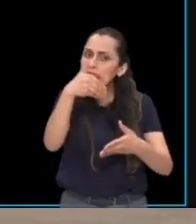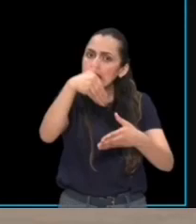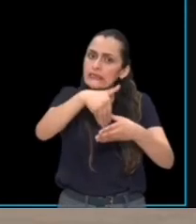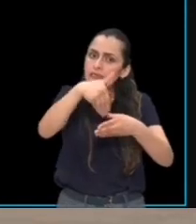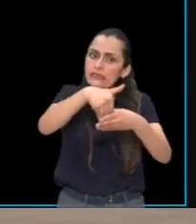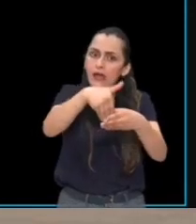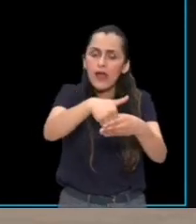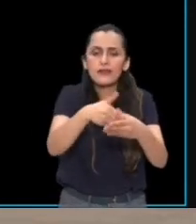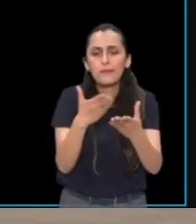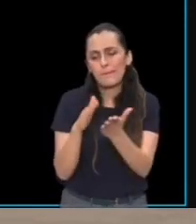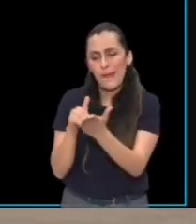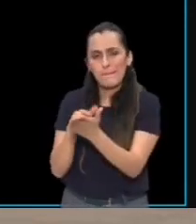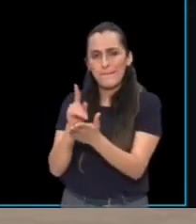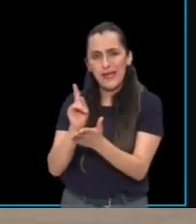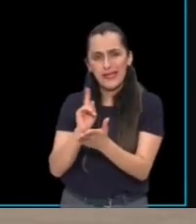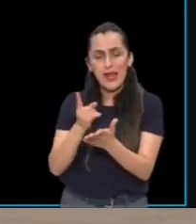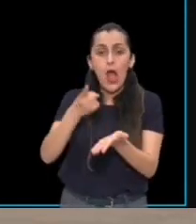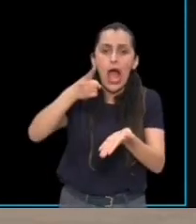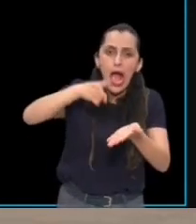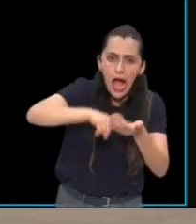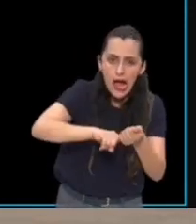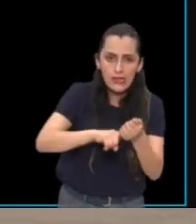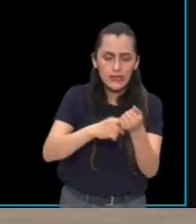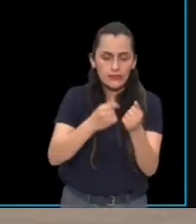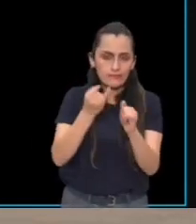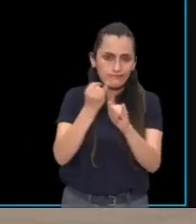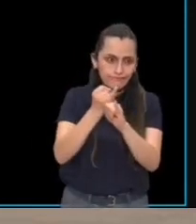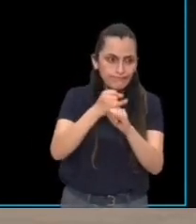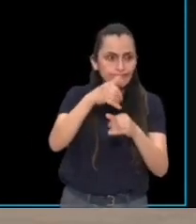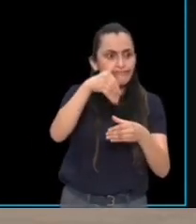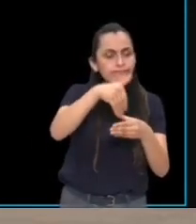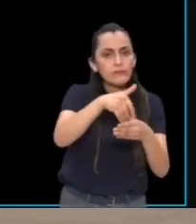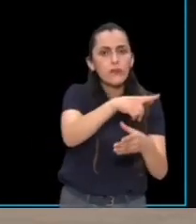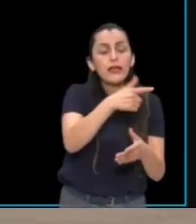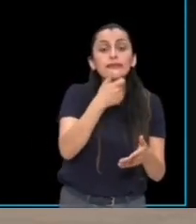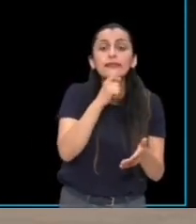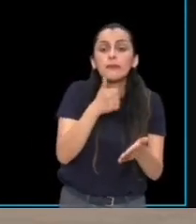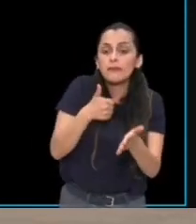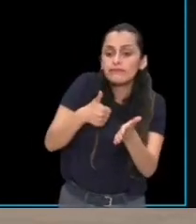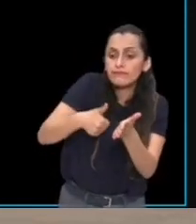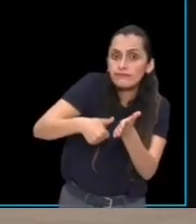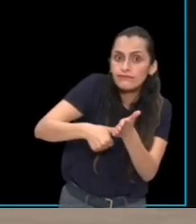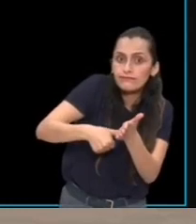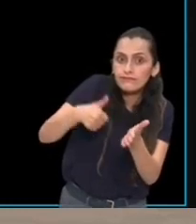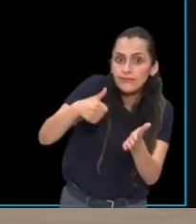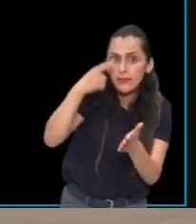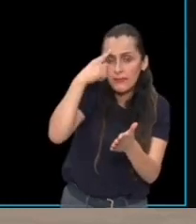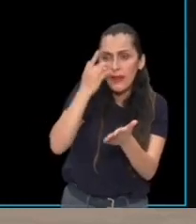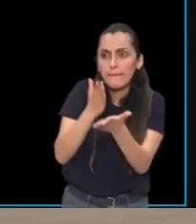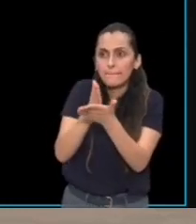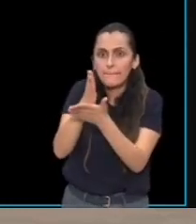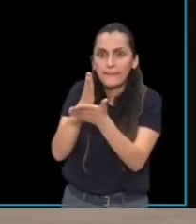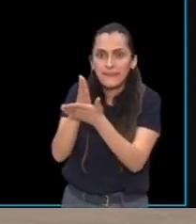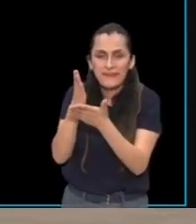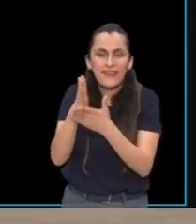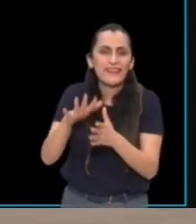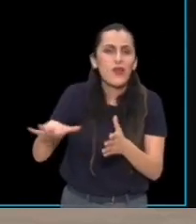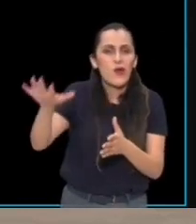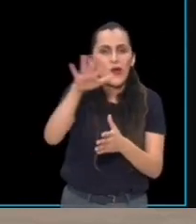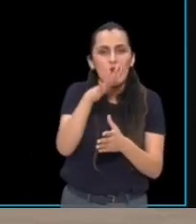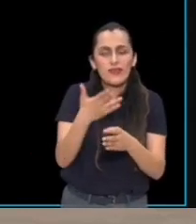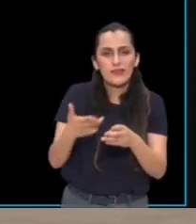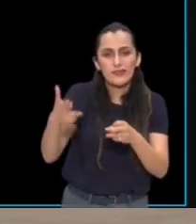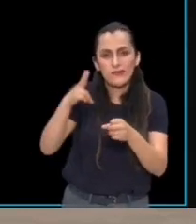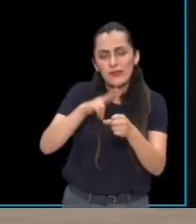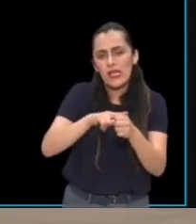tener el poder procesar la información biométrica, el poder compartir transversalmente en todo el sistema de salud el expediente médico